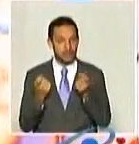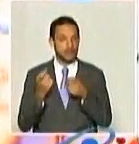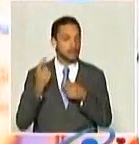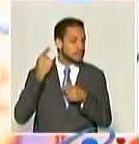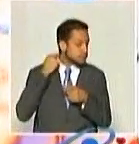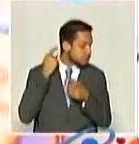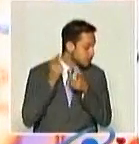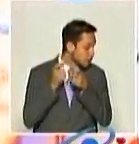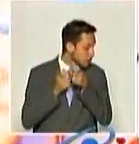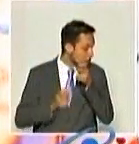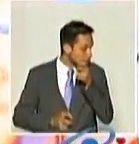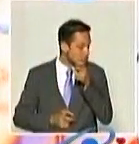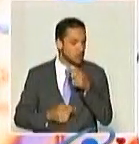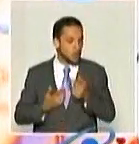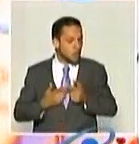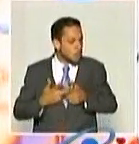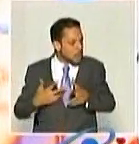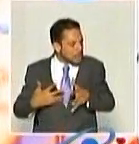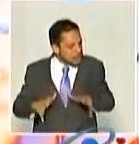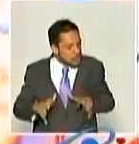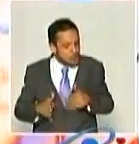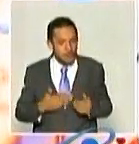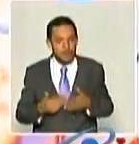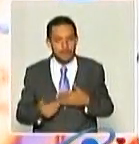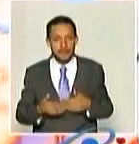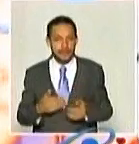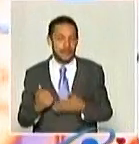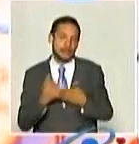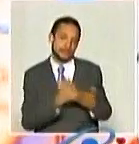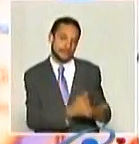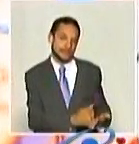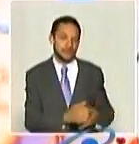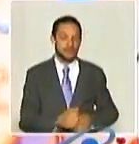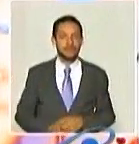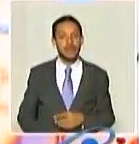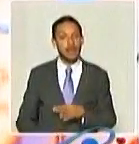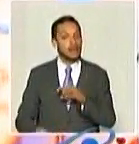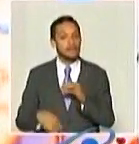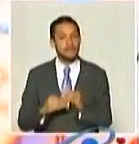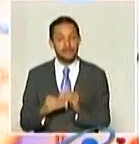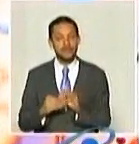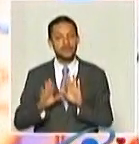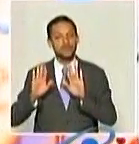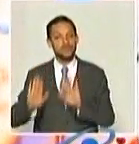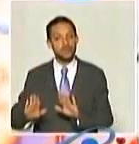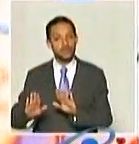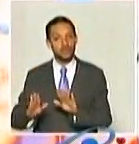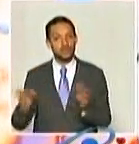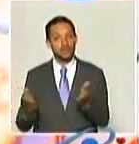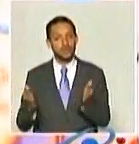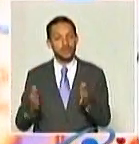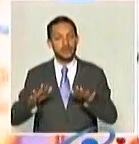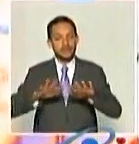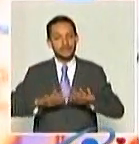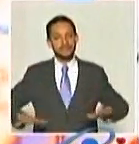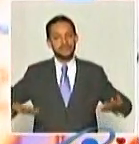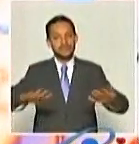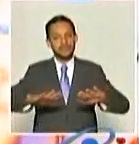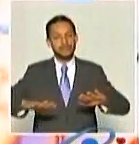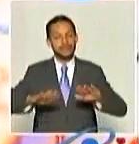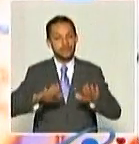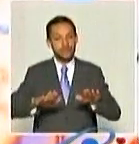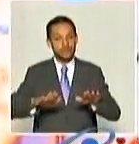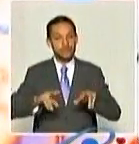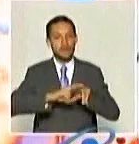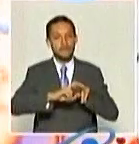vertebral, cualquier tipo. Incluso dentro de los programas que manejamos en el Parque Médico y en Manizales está